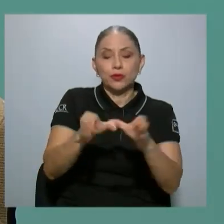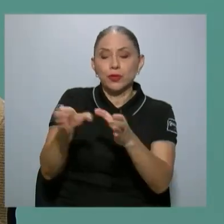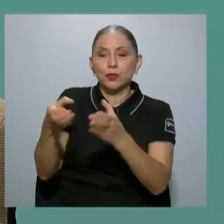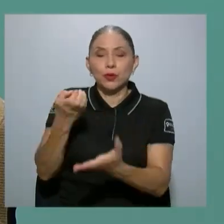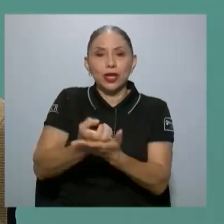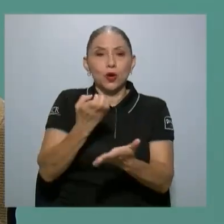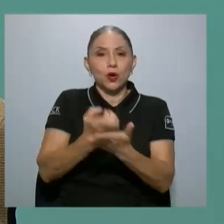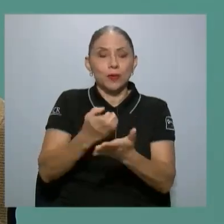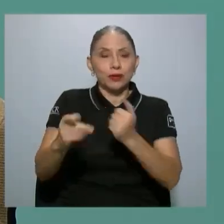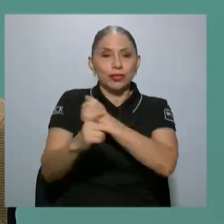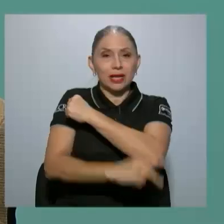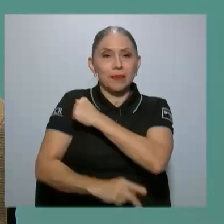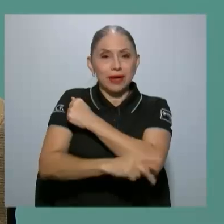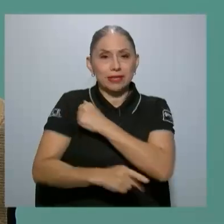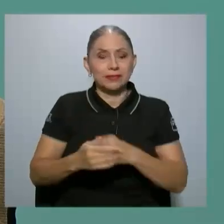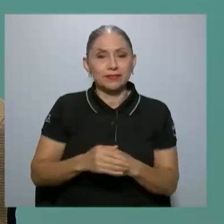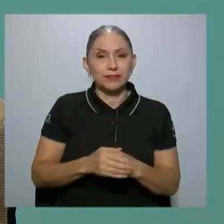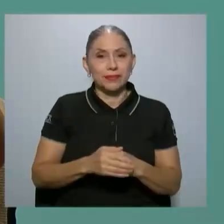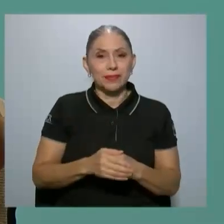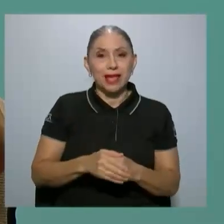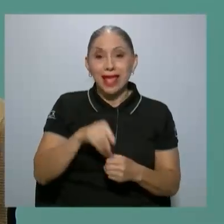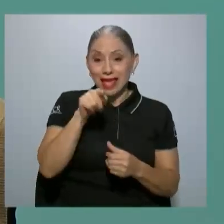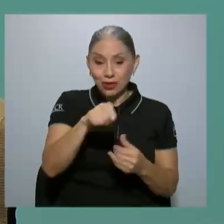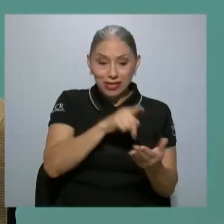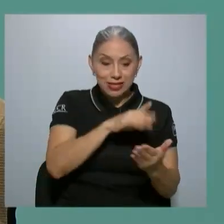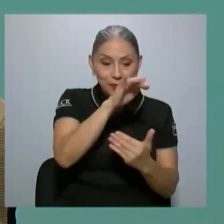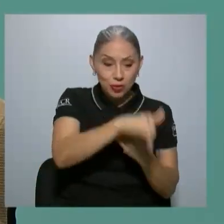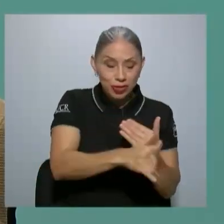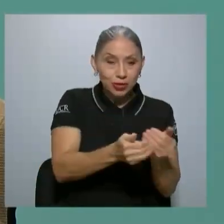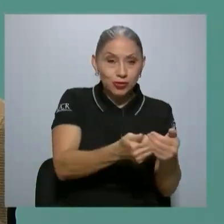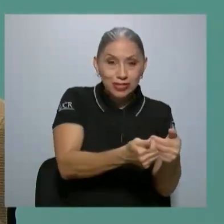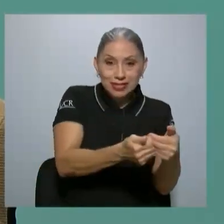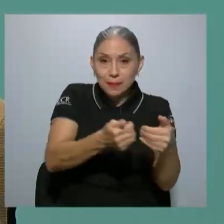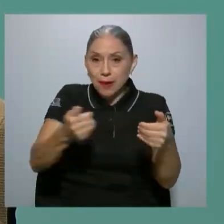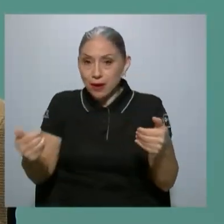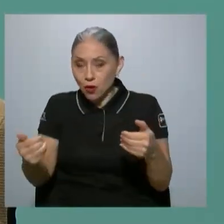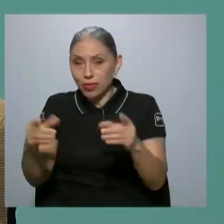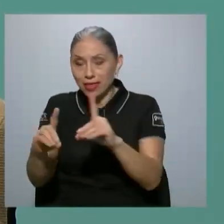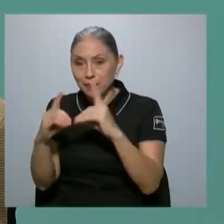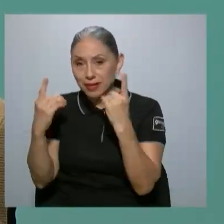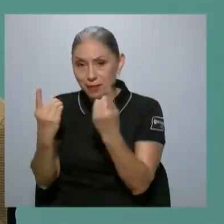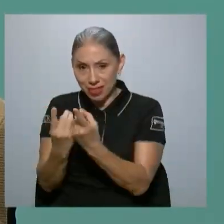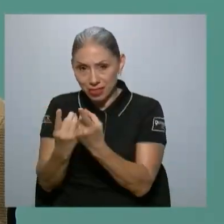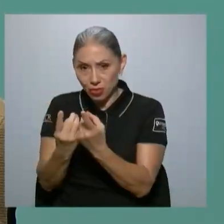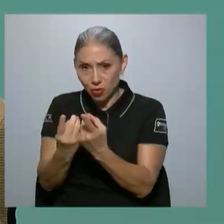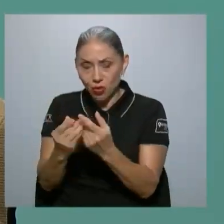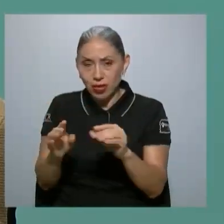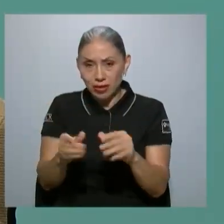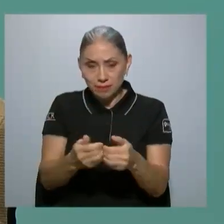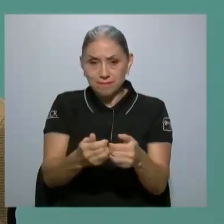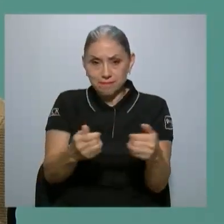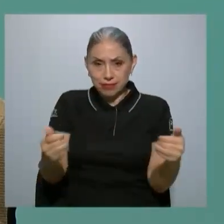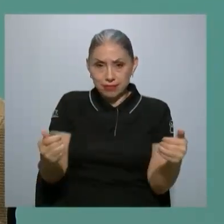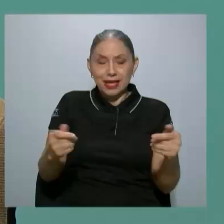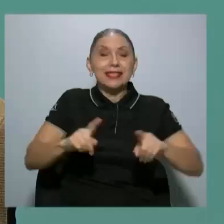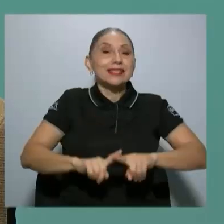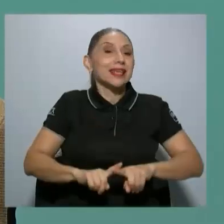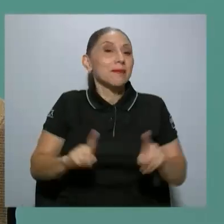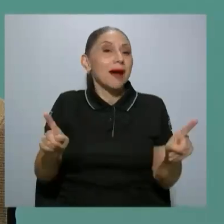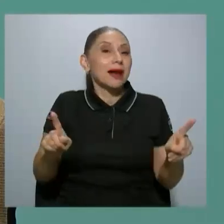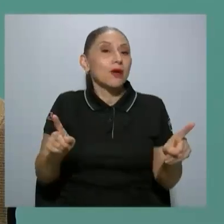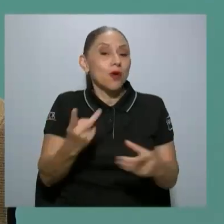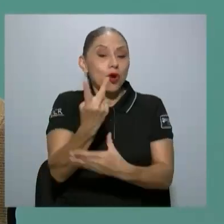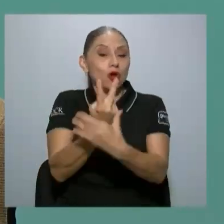país. Entonces, este proyecto se separó claramente de lo que era el departamento como tal. Sin embargo, la historia de los